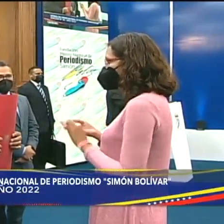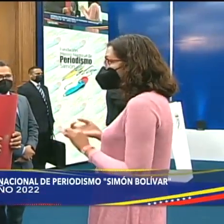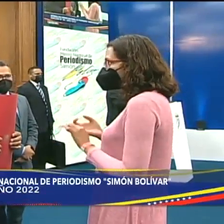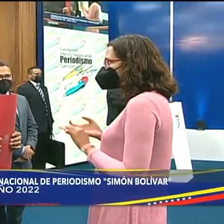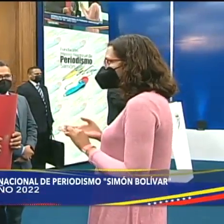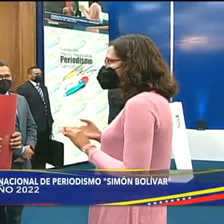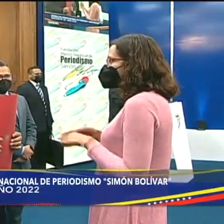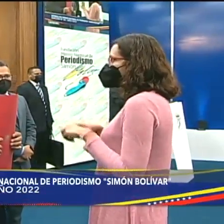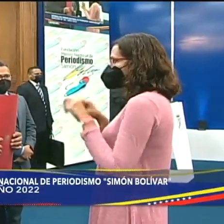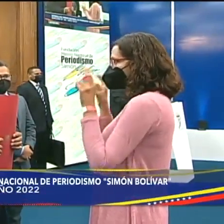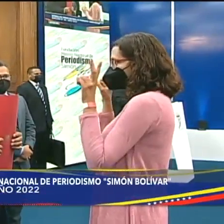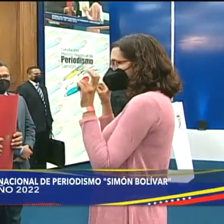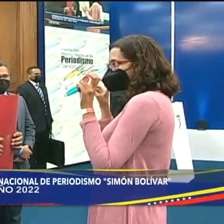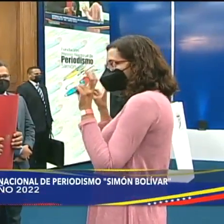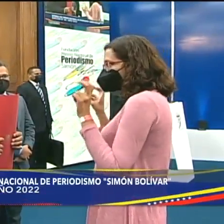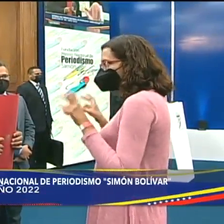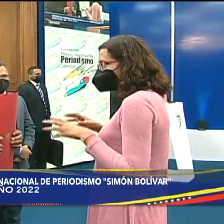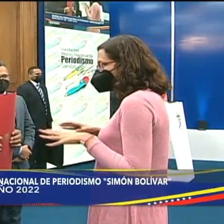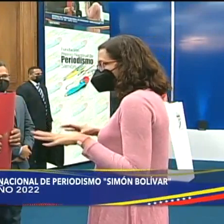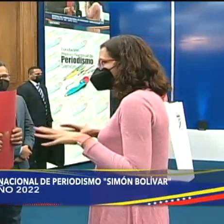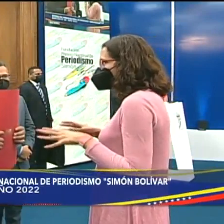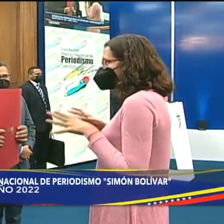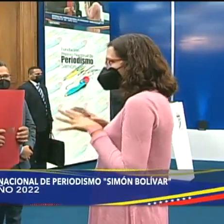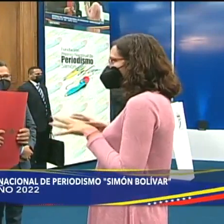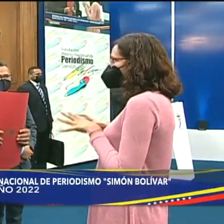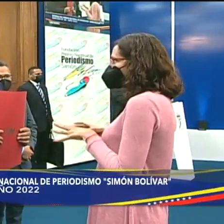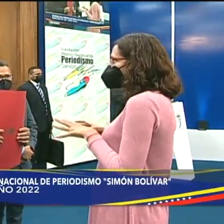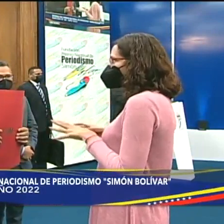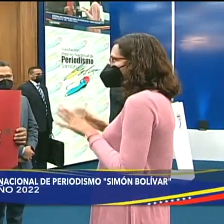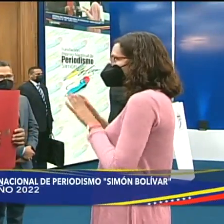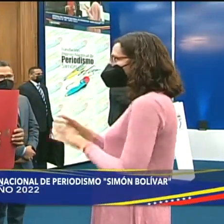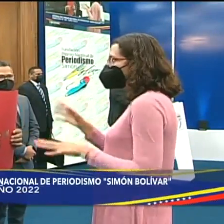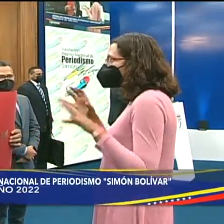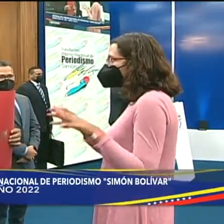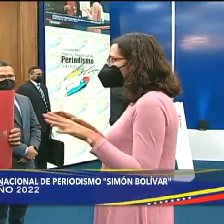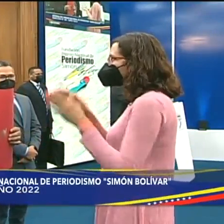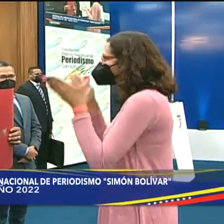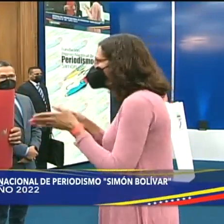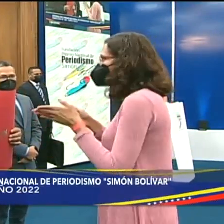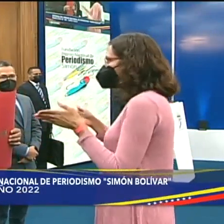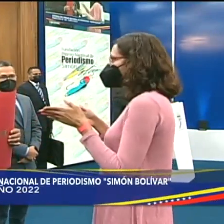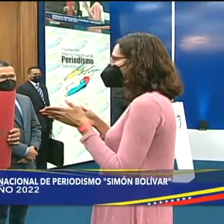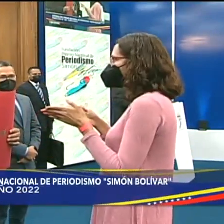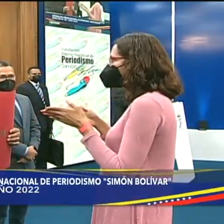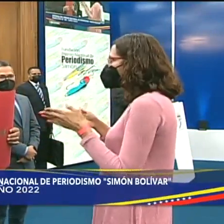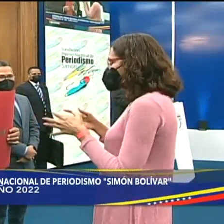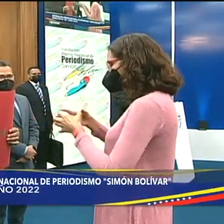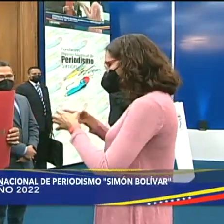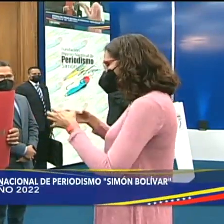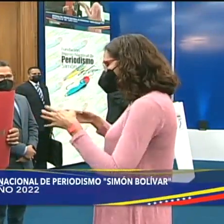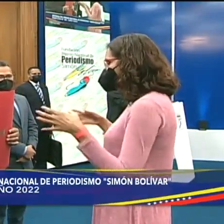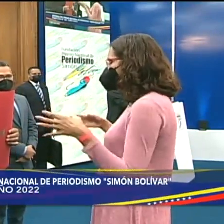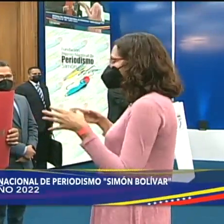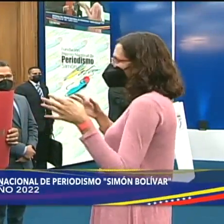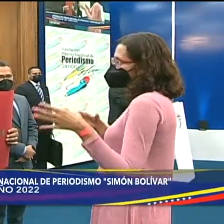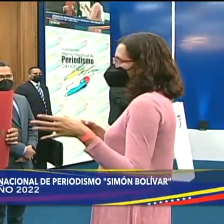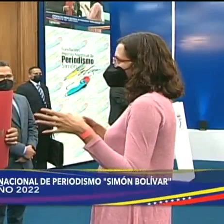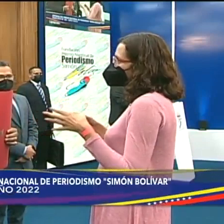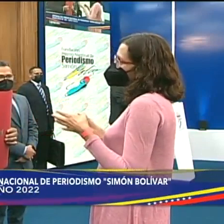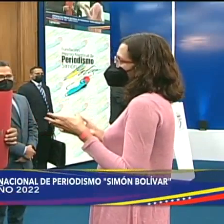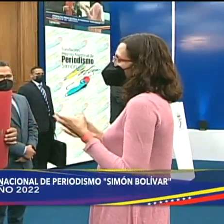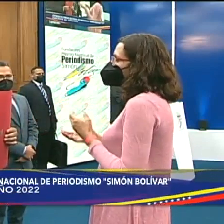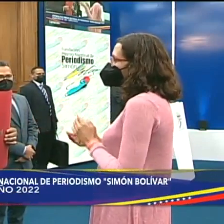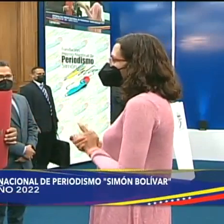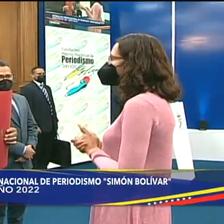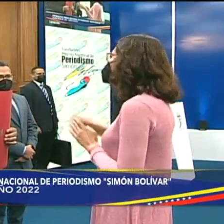liberal. Ha sido entonces un trabajo de investigación muy minucioso, porque fue el estudio de cómo